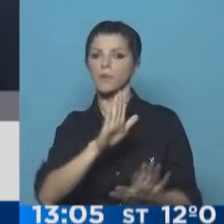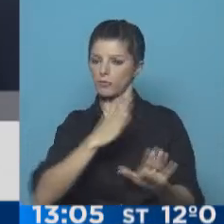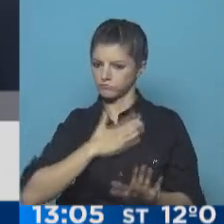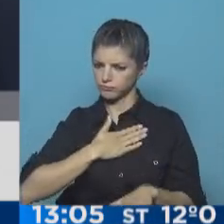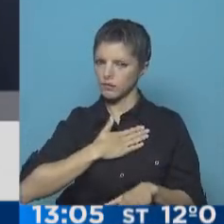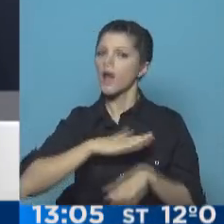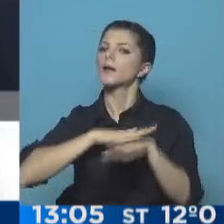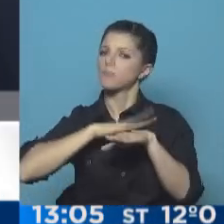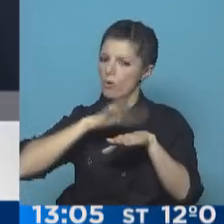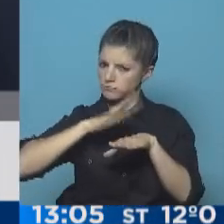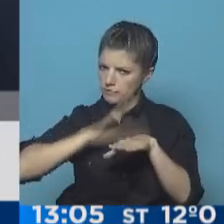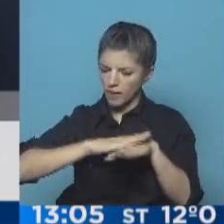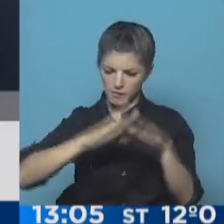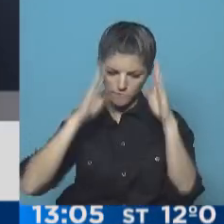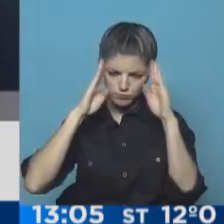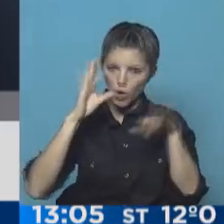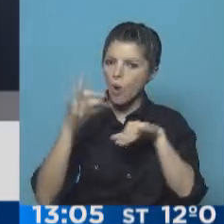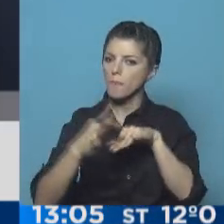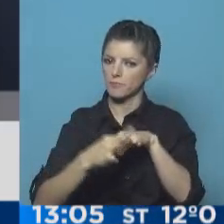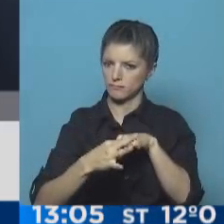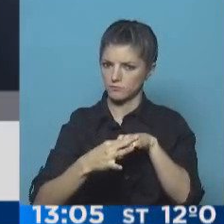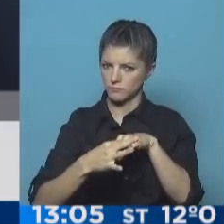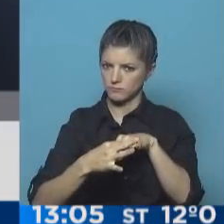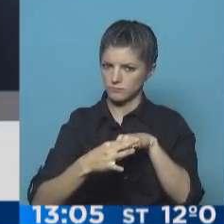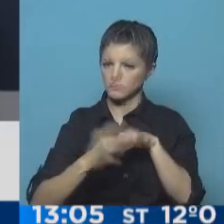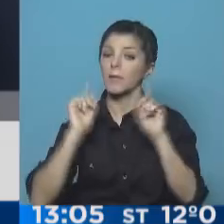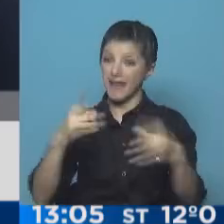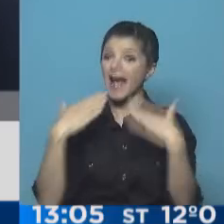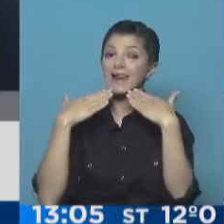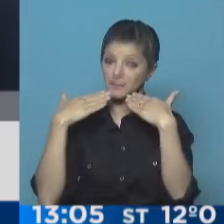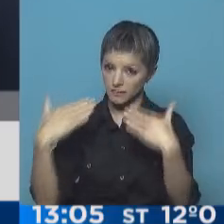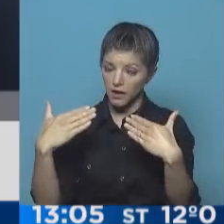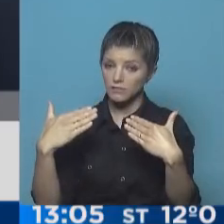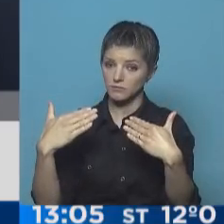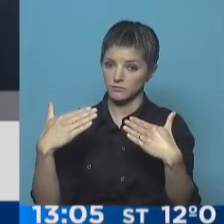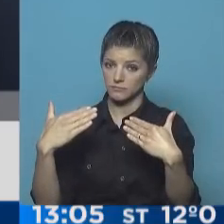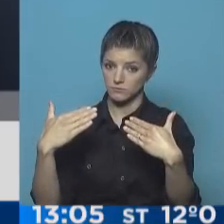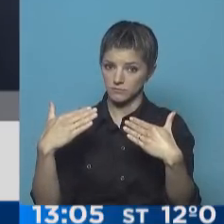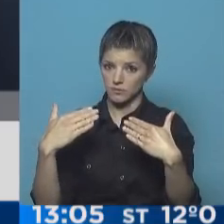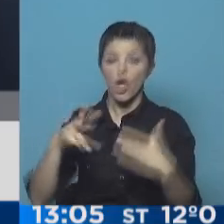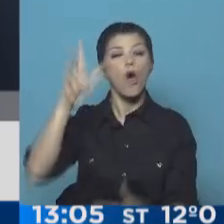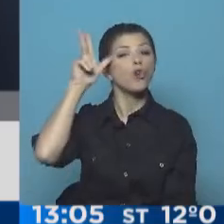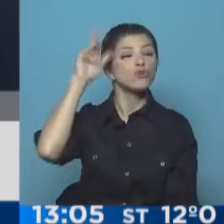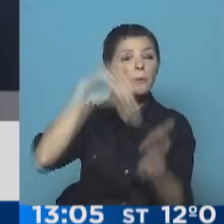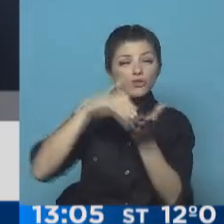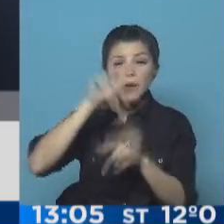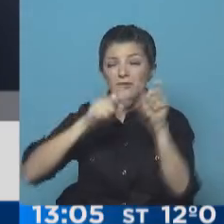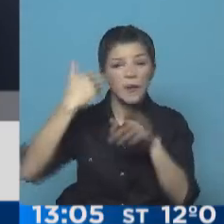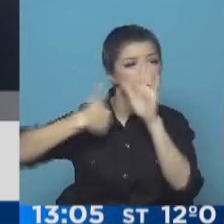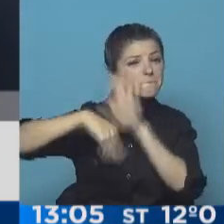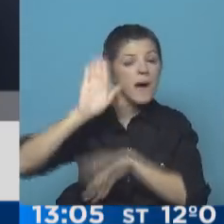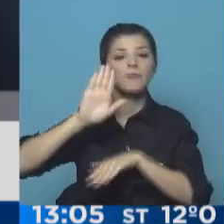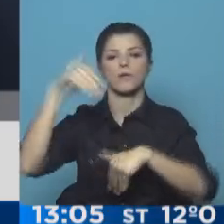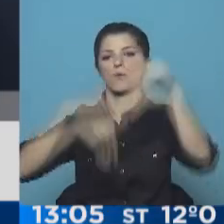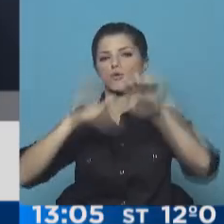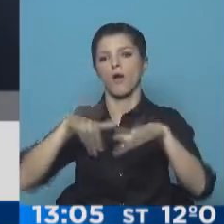responsabilidad con mucho compromiso con mucha gratitud a los más de 8 millones de argentinos